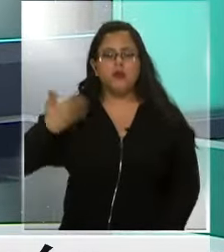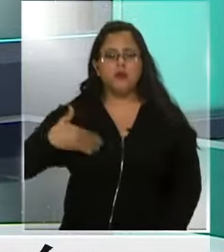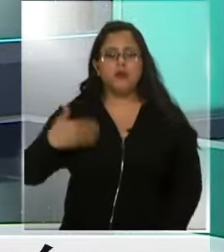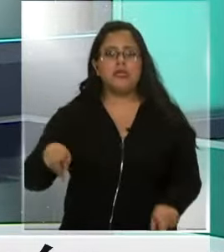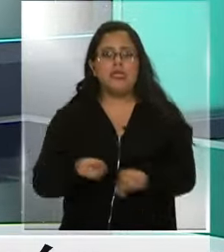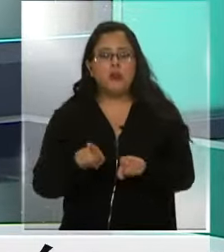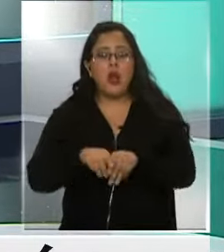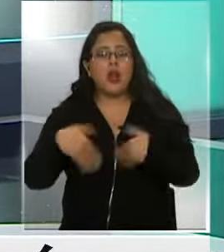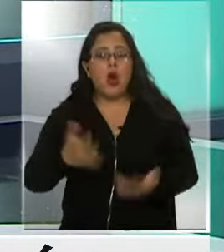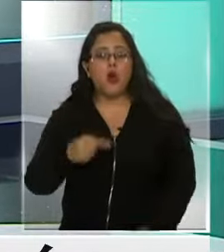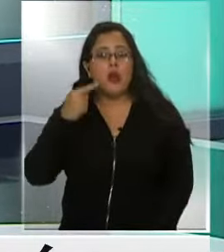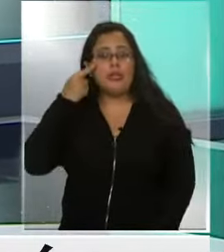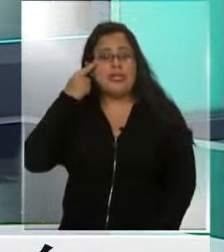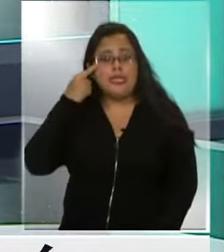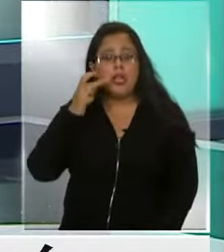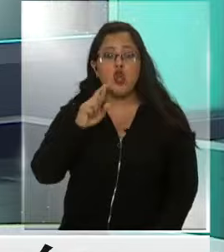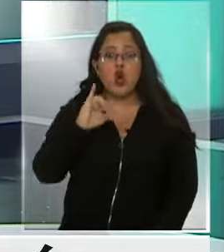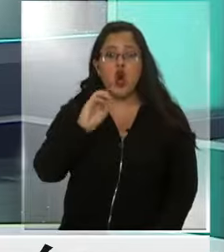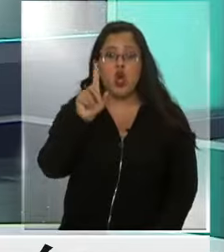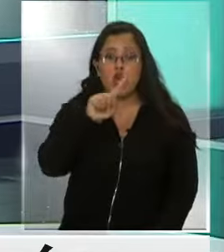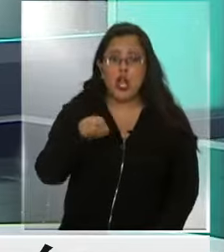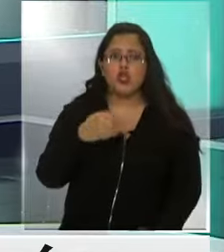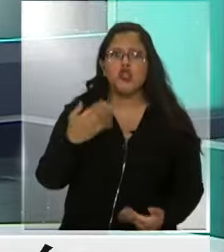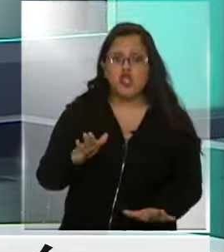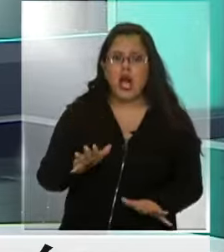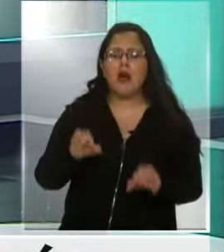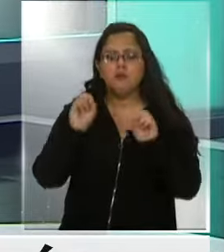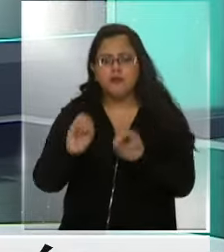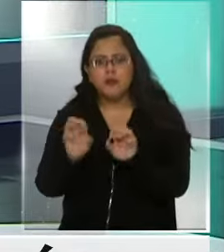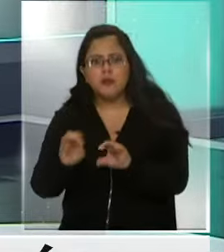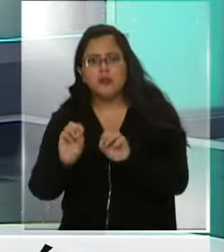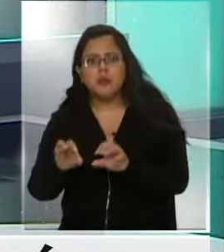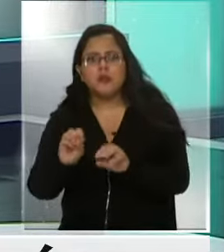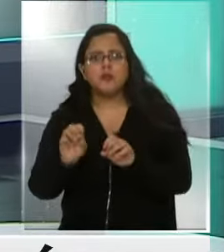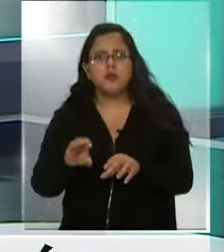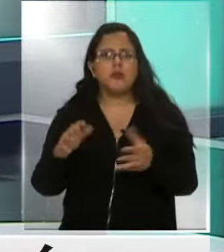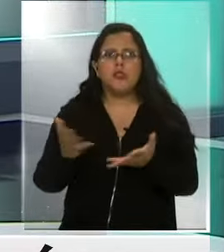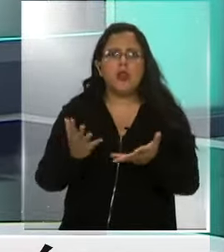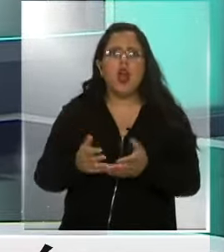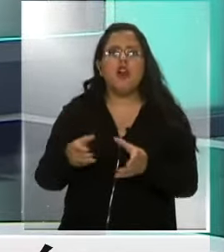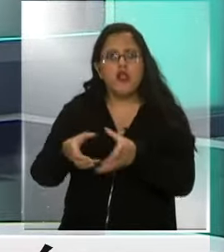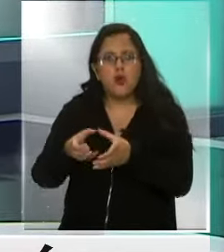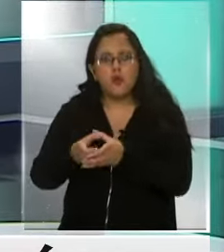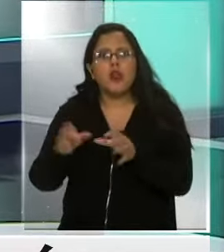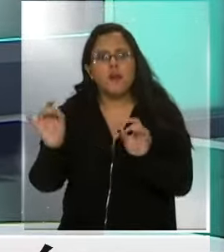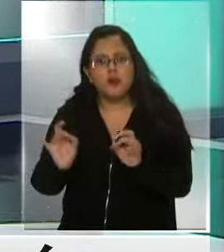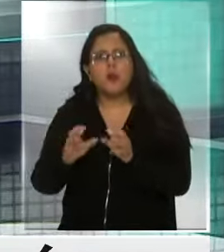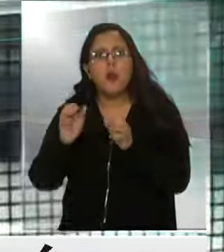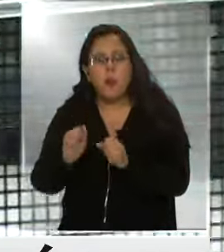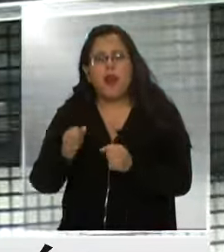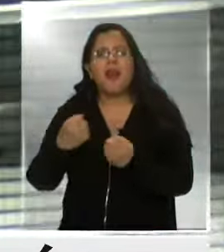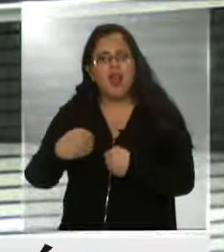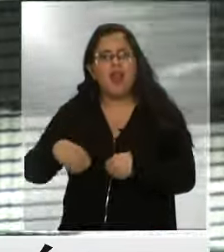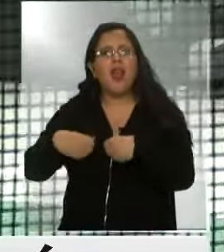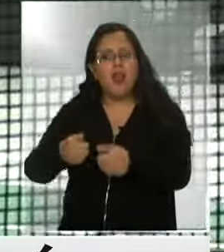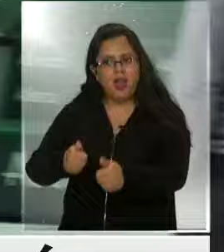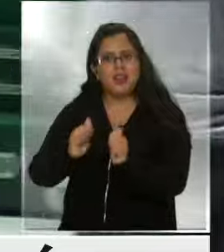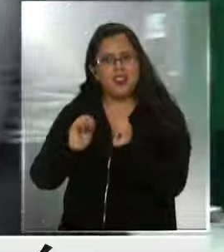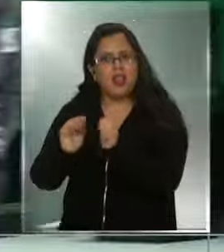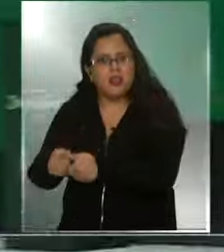el Chino Ríos quien dirigió esta vez las prácticas de un grupo que espera dar la gran sorpresa en Madrid.